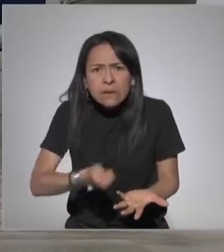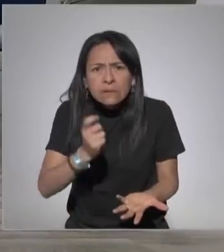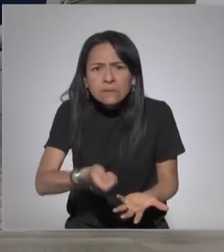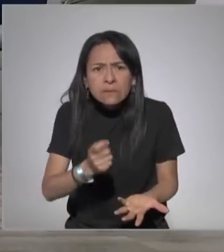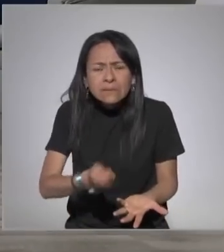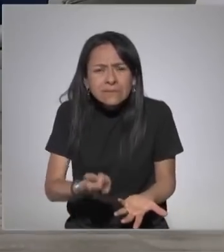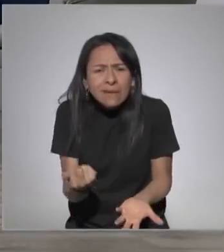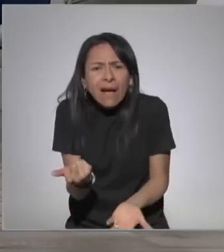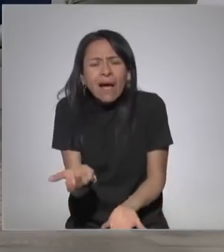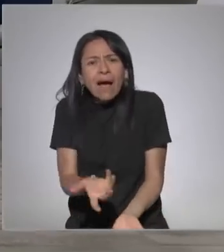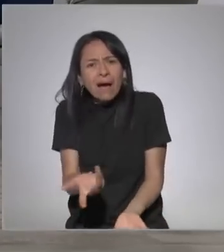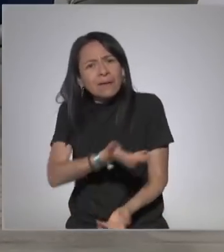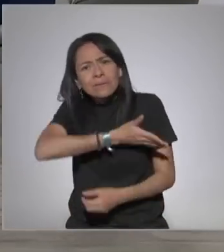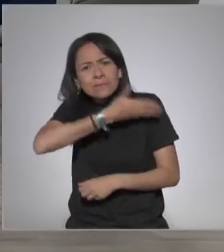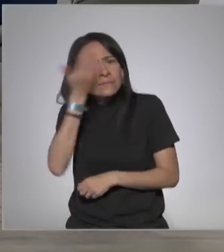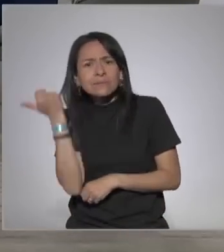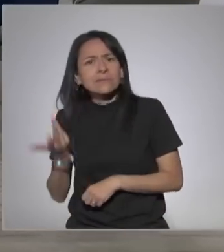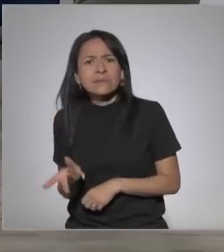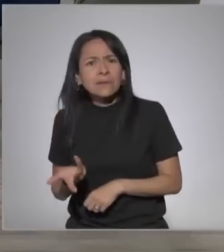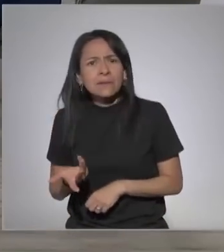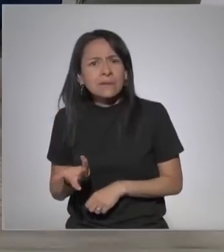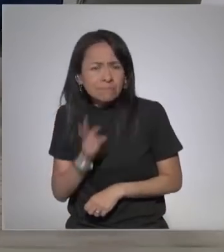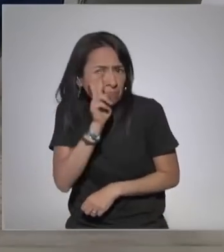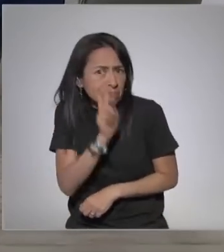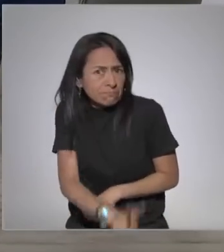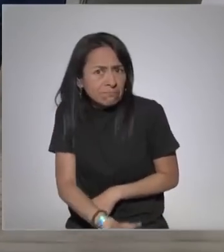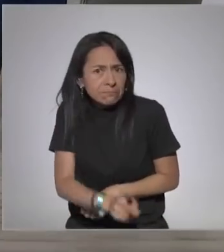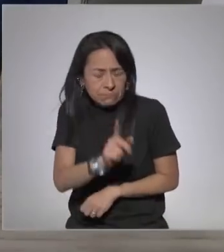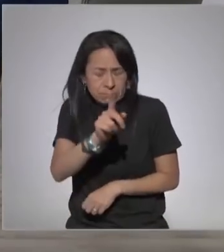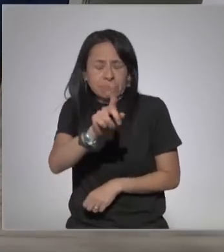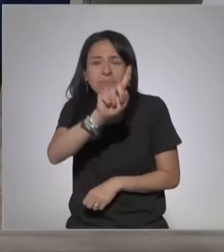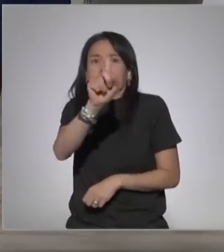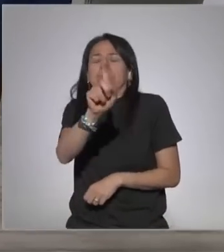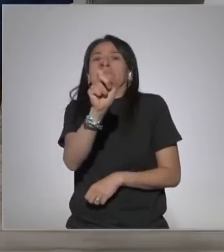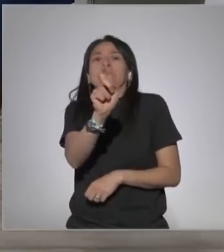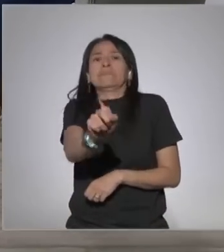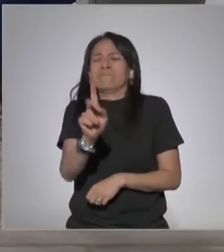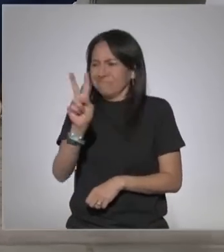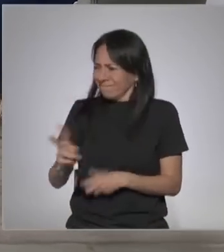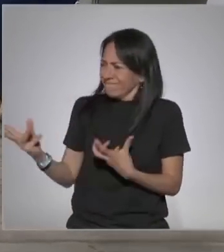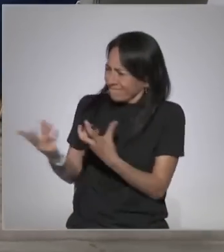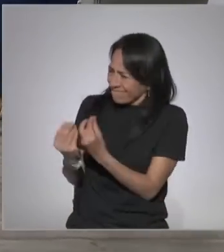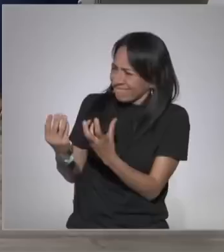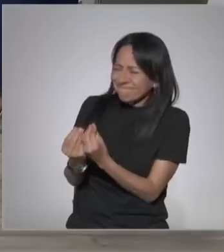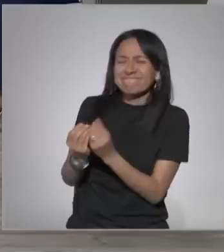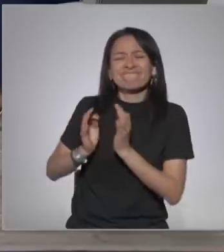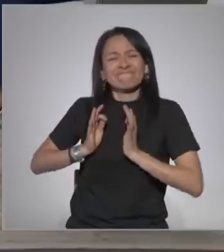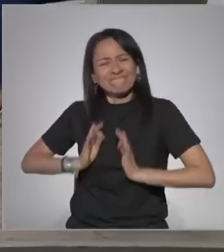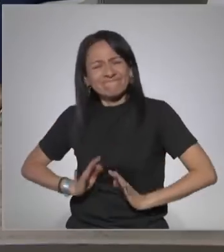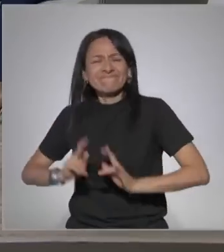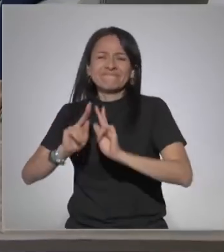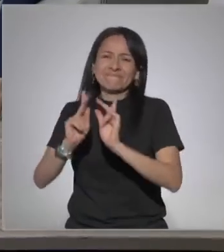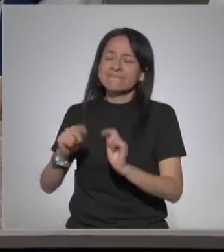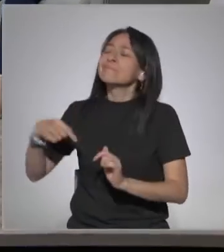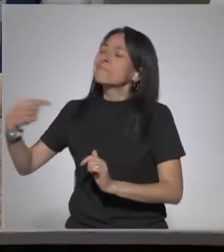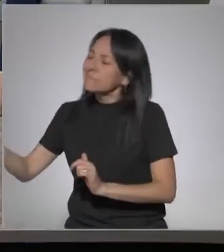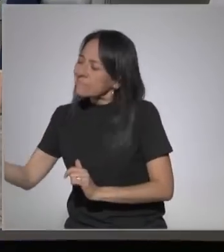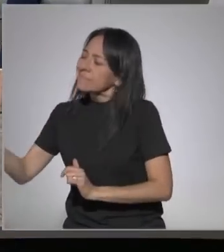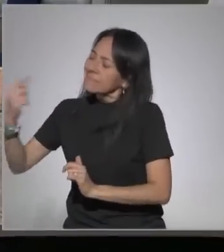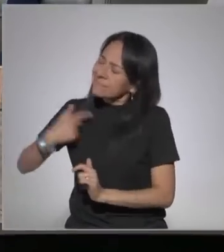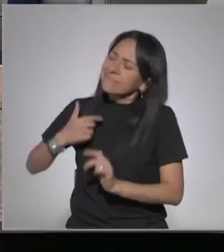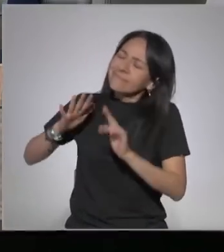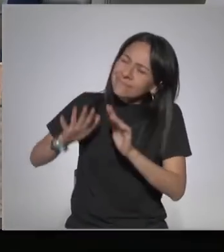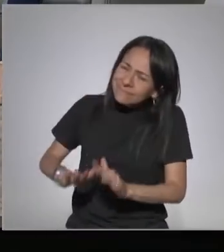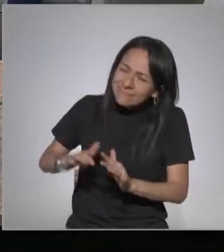lo hacíamos juntos y estábamos en paz, nos tranquilizábamos, nos amábamos.